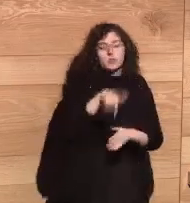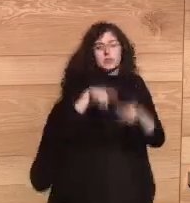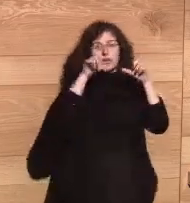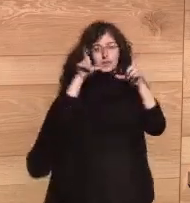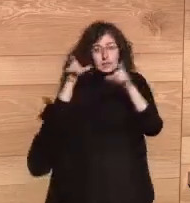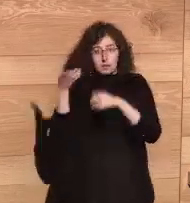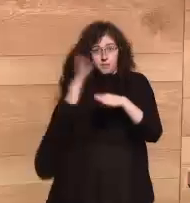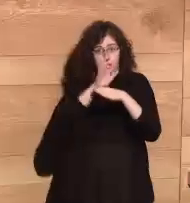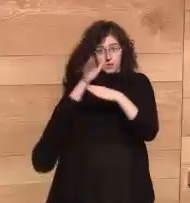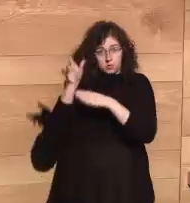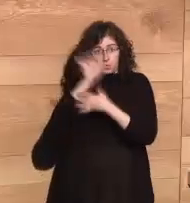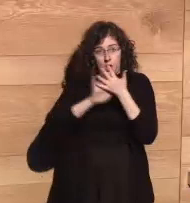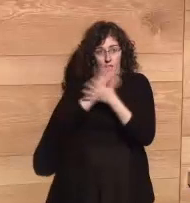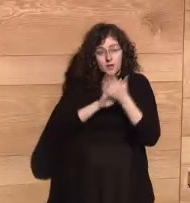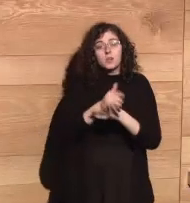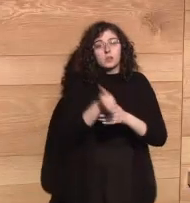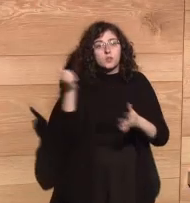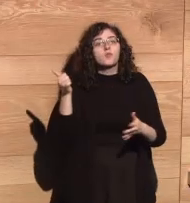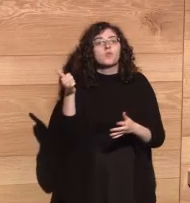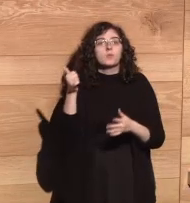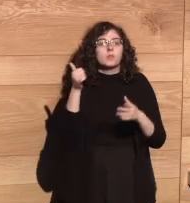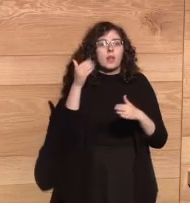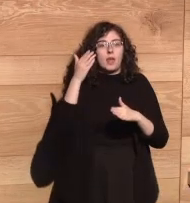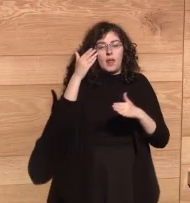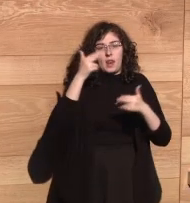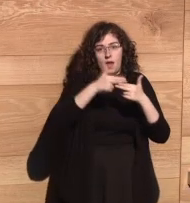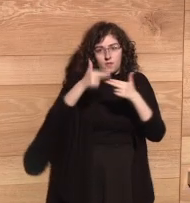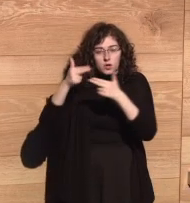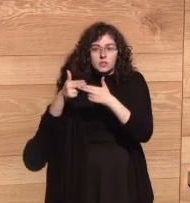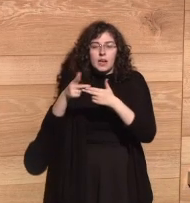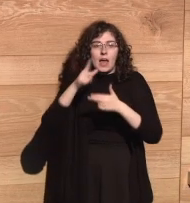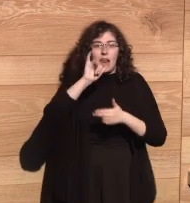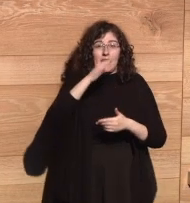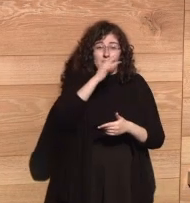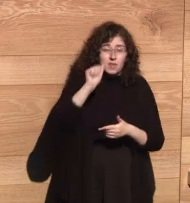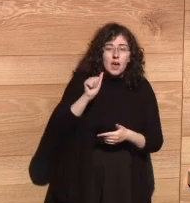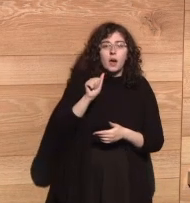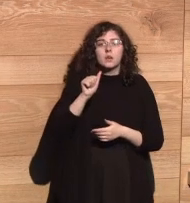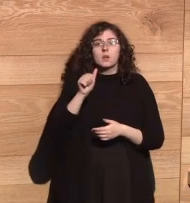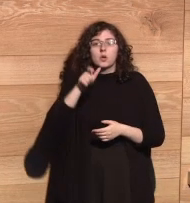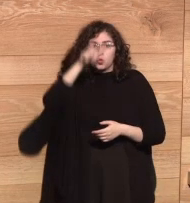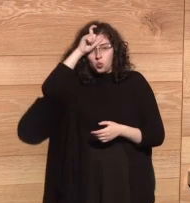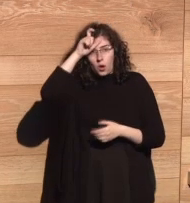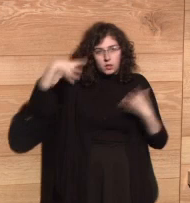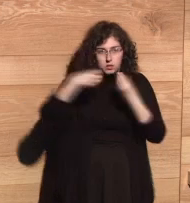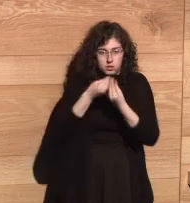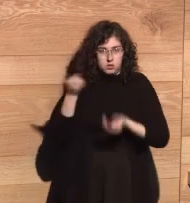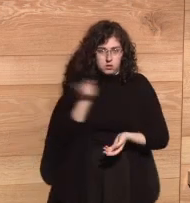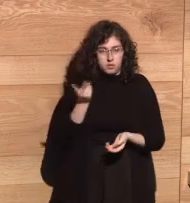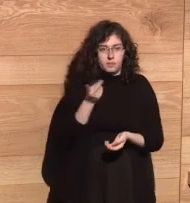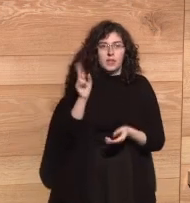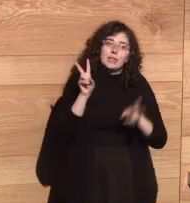ahora compartiendo mientras hablas son tuyas en la frontera de Libia con Túnez, sí. El problema que hubo también de